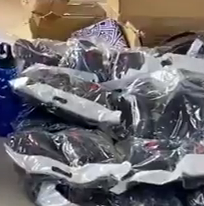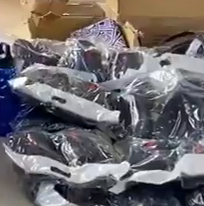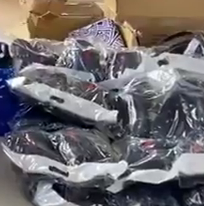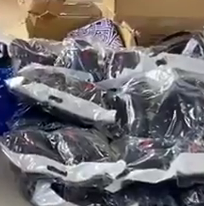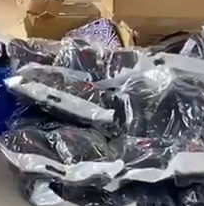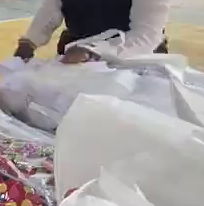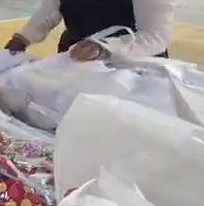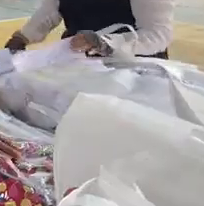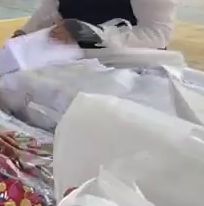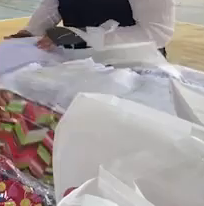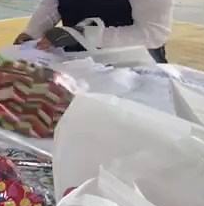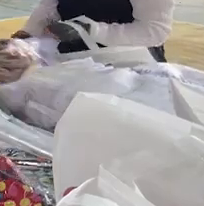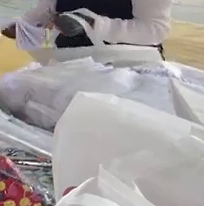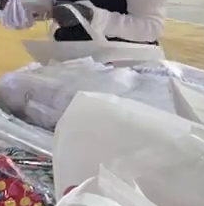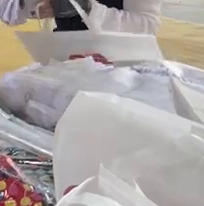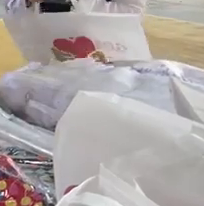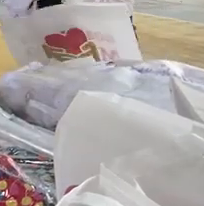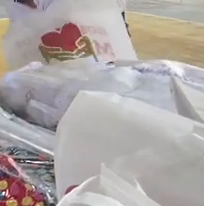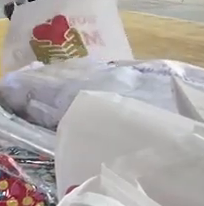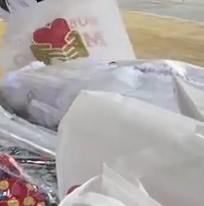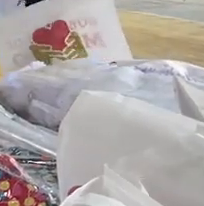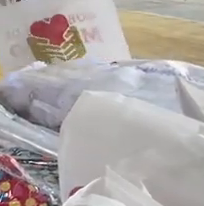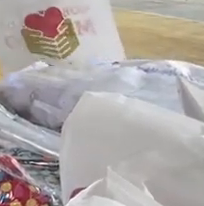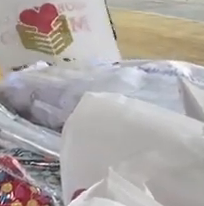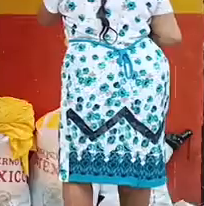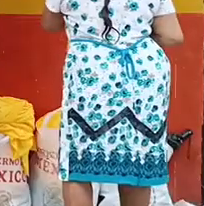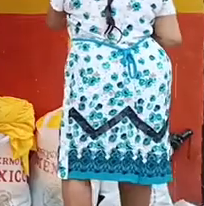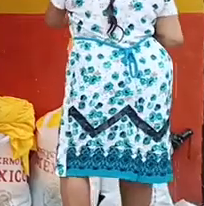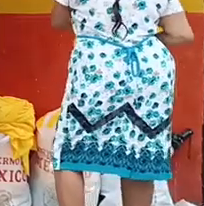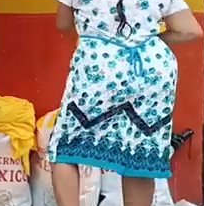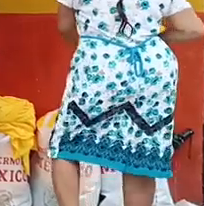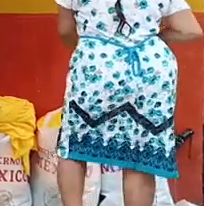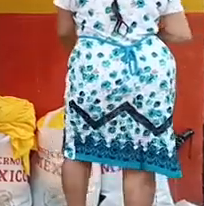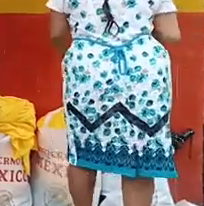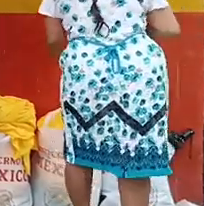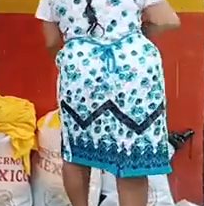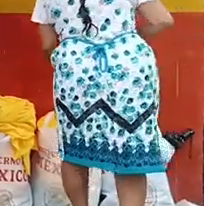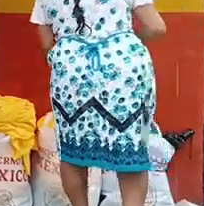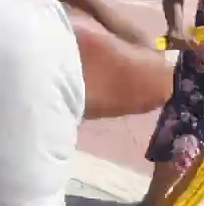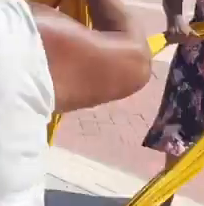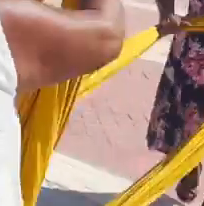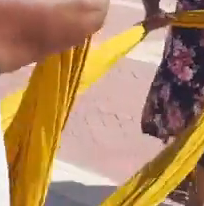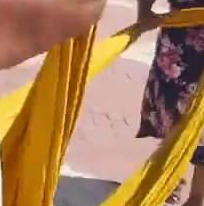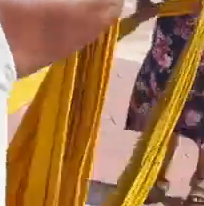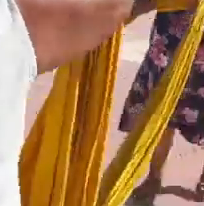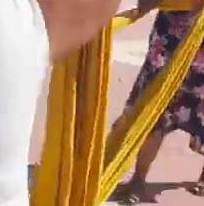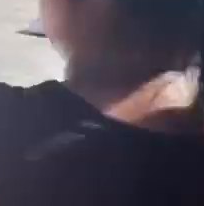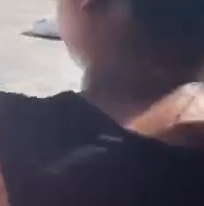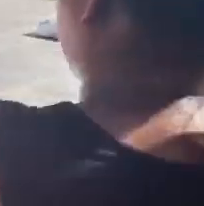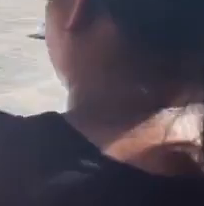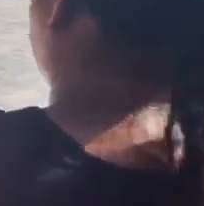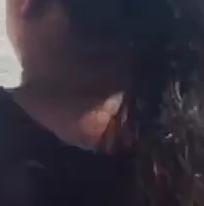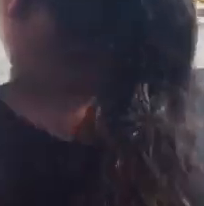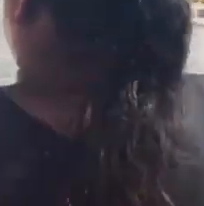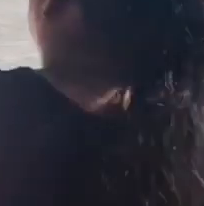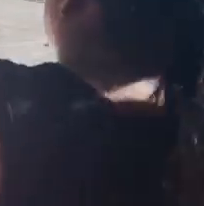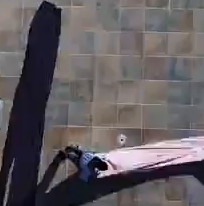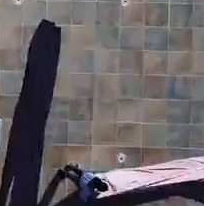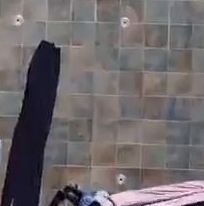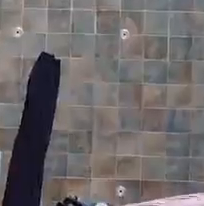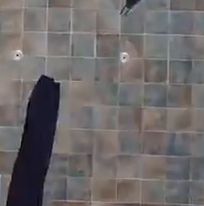recogen ropa, calzado, juguetes y rollos de tela, los cuales con creatividad servirán para confeccionar